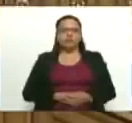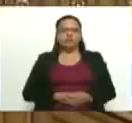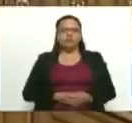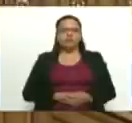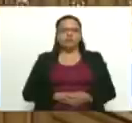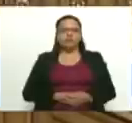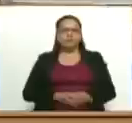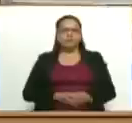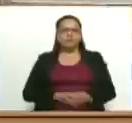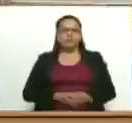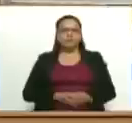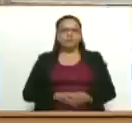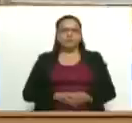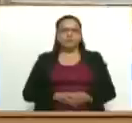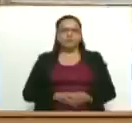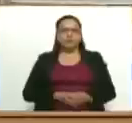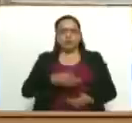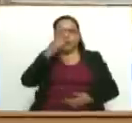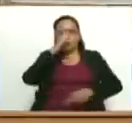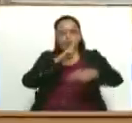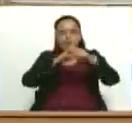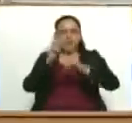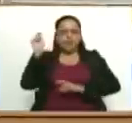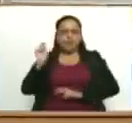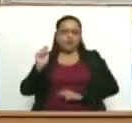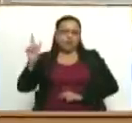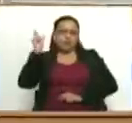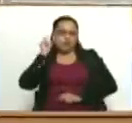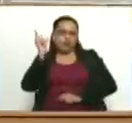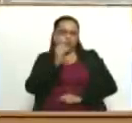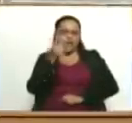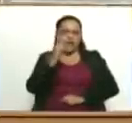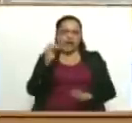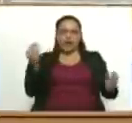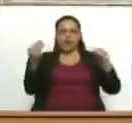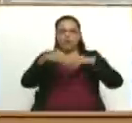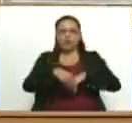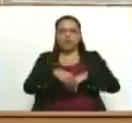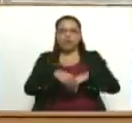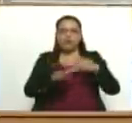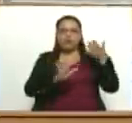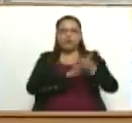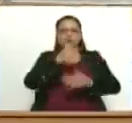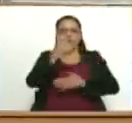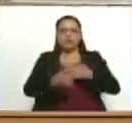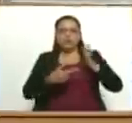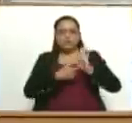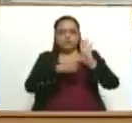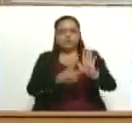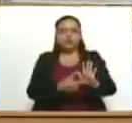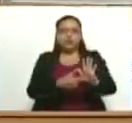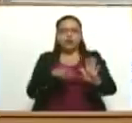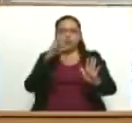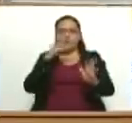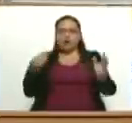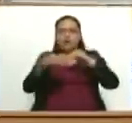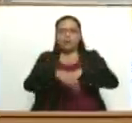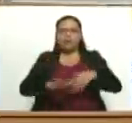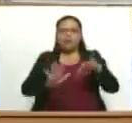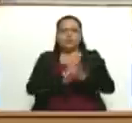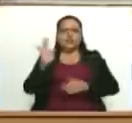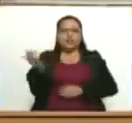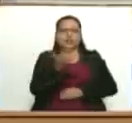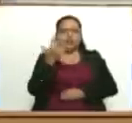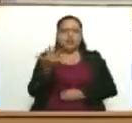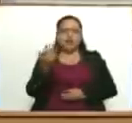las honorables diputadas y los honorables diputados que estén de acuerdo con el proyecto presentado en repudio a la quinta